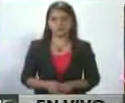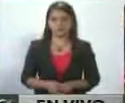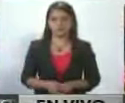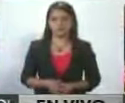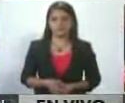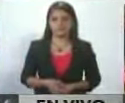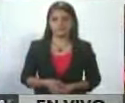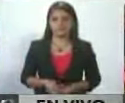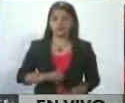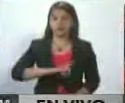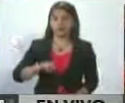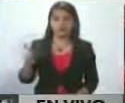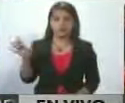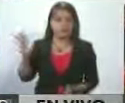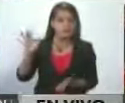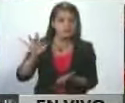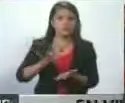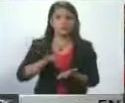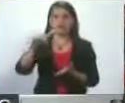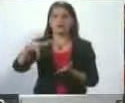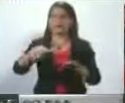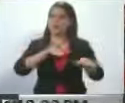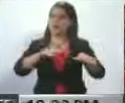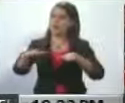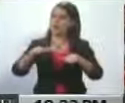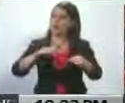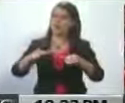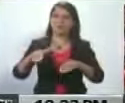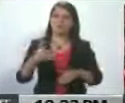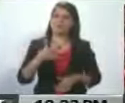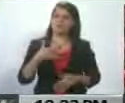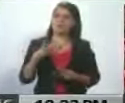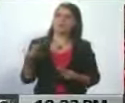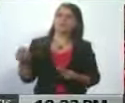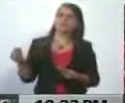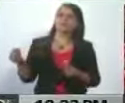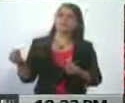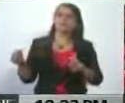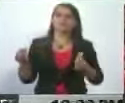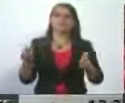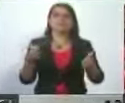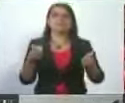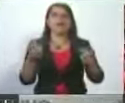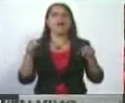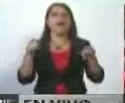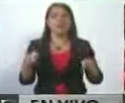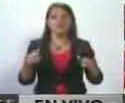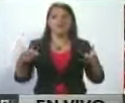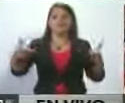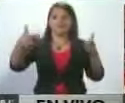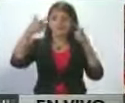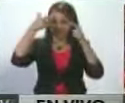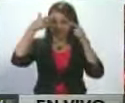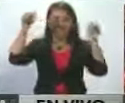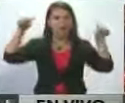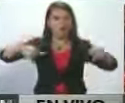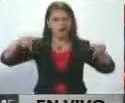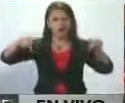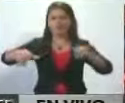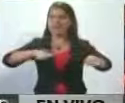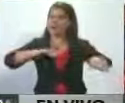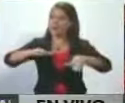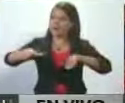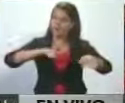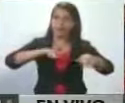Y cuando uno viene a Cojedes, ¿saben? Uno siente la presencia de Chávez. Porque por estas calles de